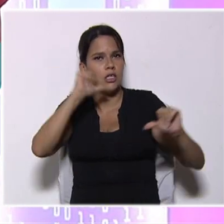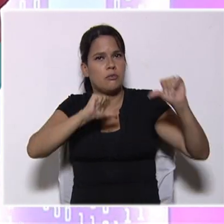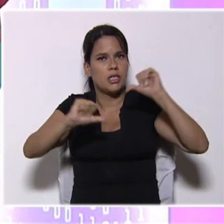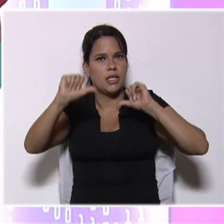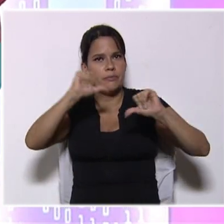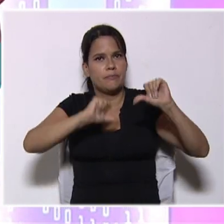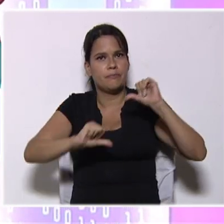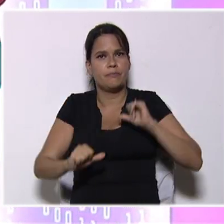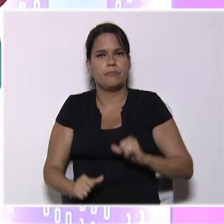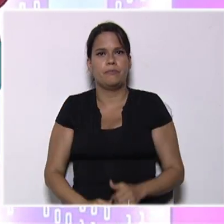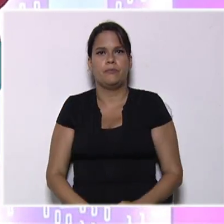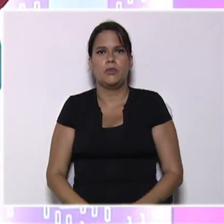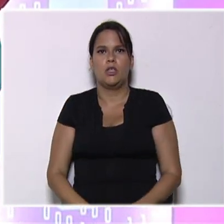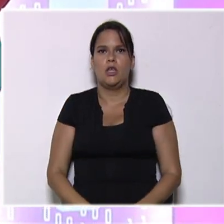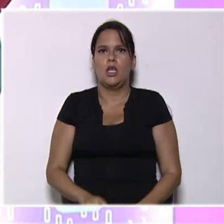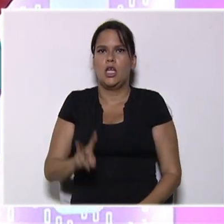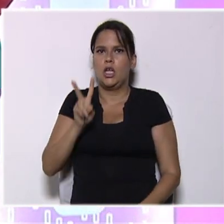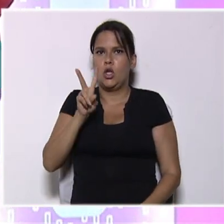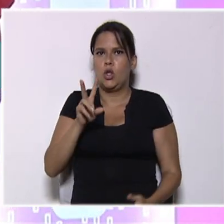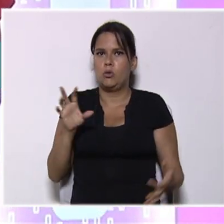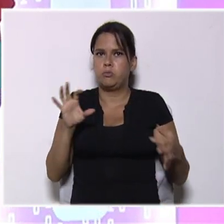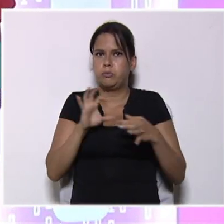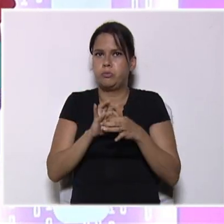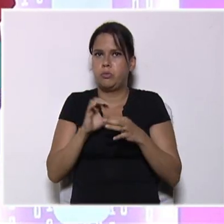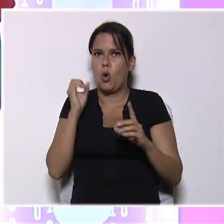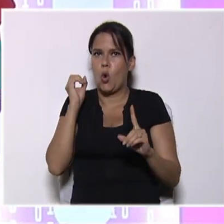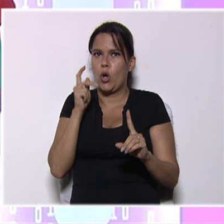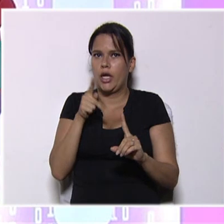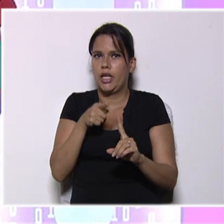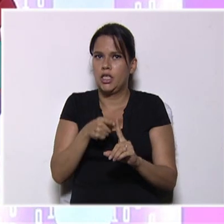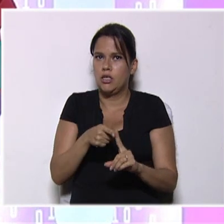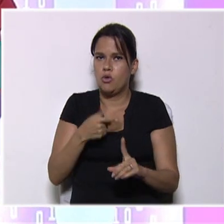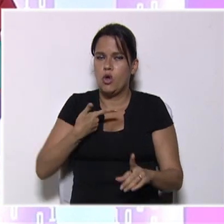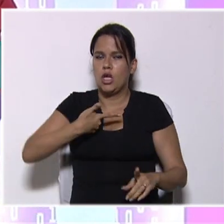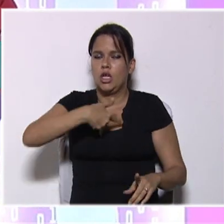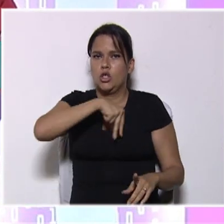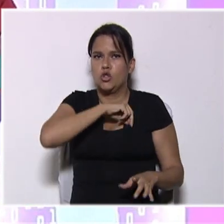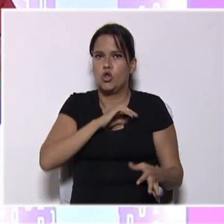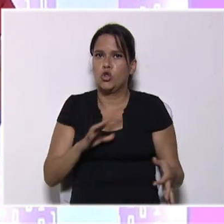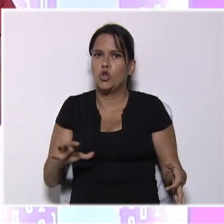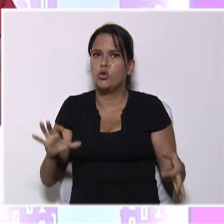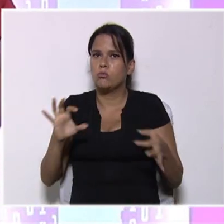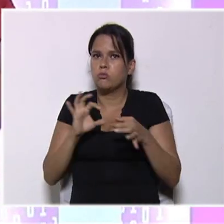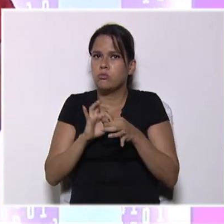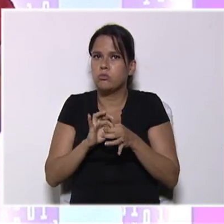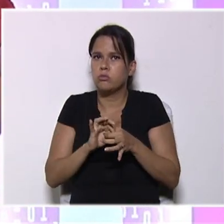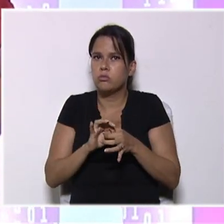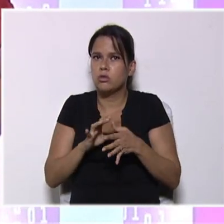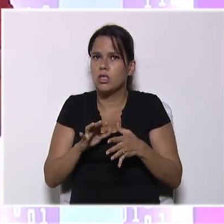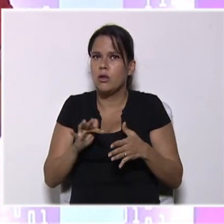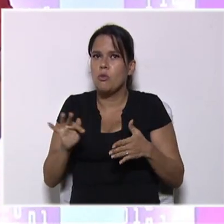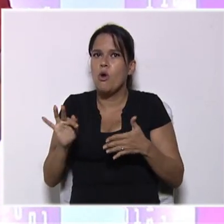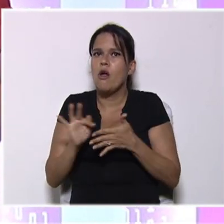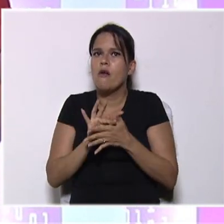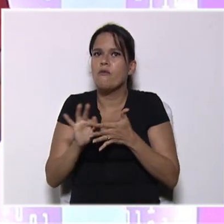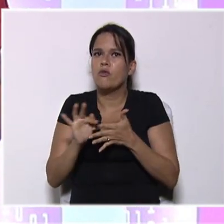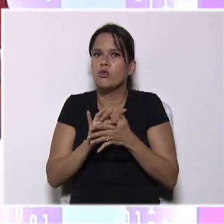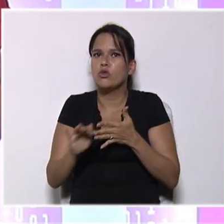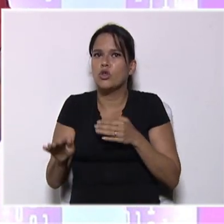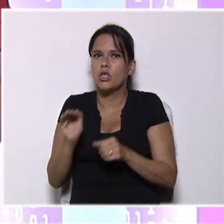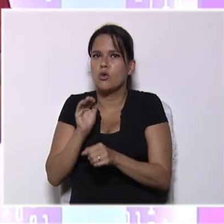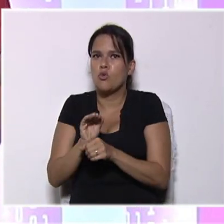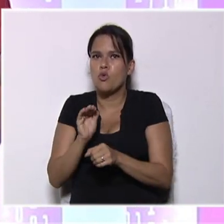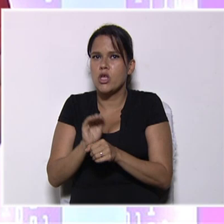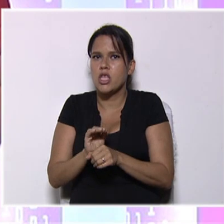en química, y los dos con el mismo objetivo de que nosotros nos unamos en función de proteger la Pachamama, de